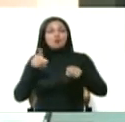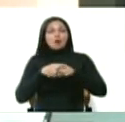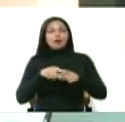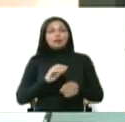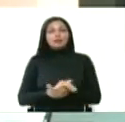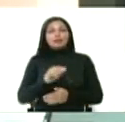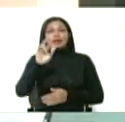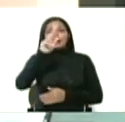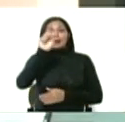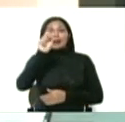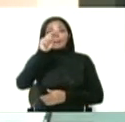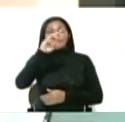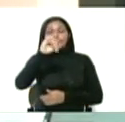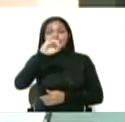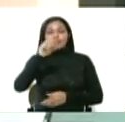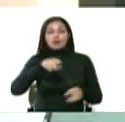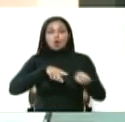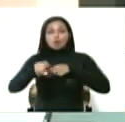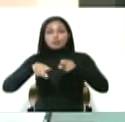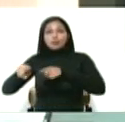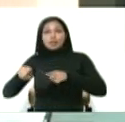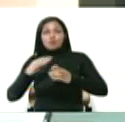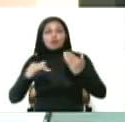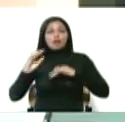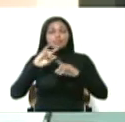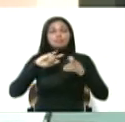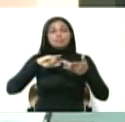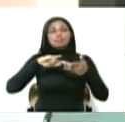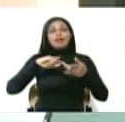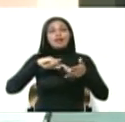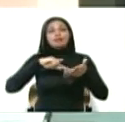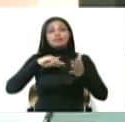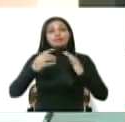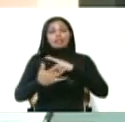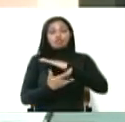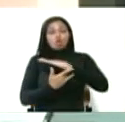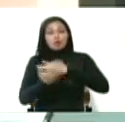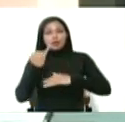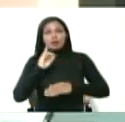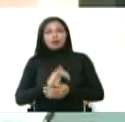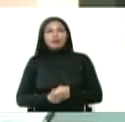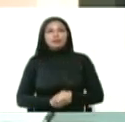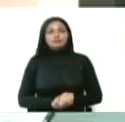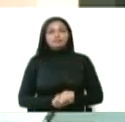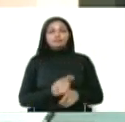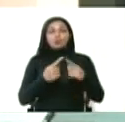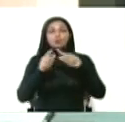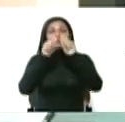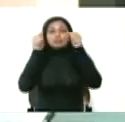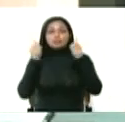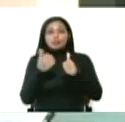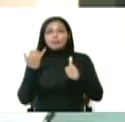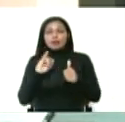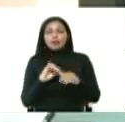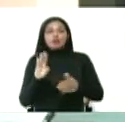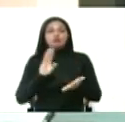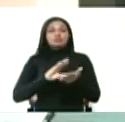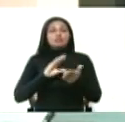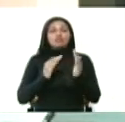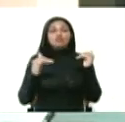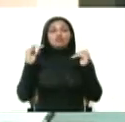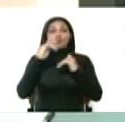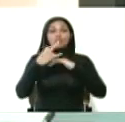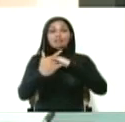Ramírez, coordinadora del Centro de Alta Tecnología, un CAT, es otra parte del sistema, los Centros de